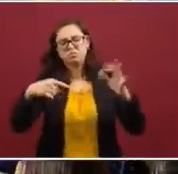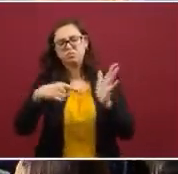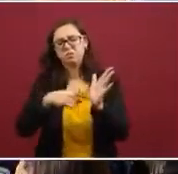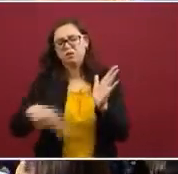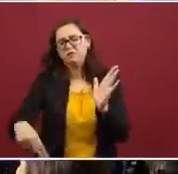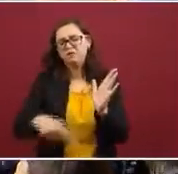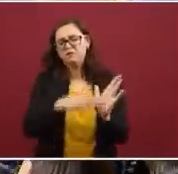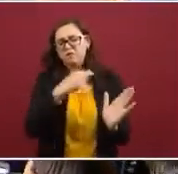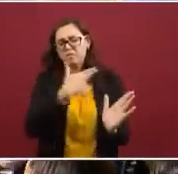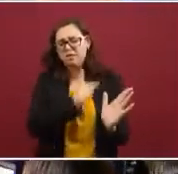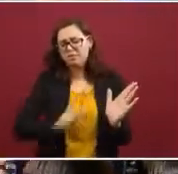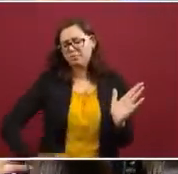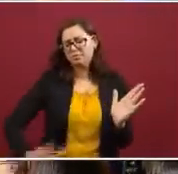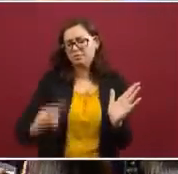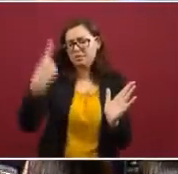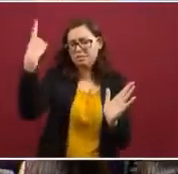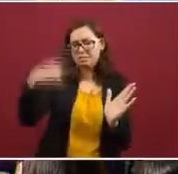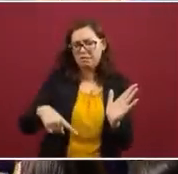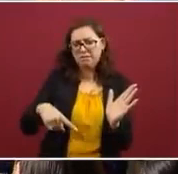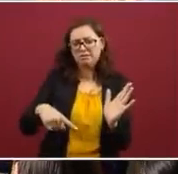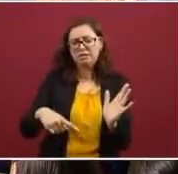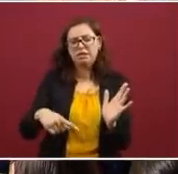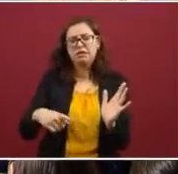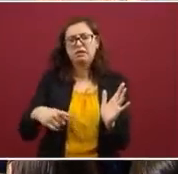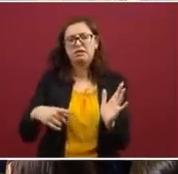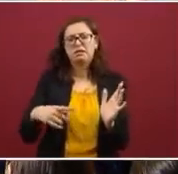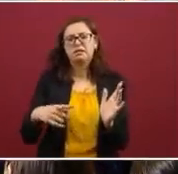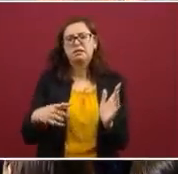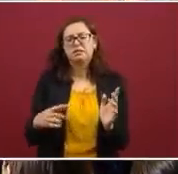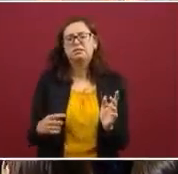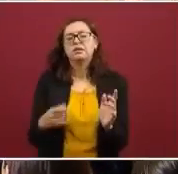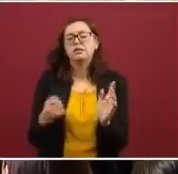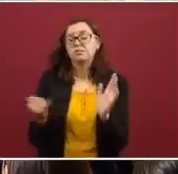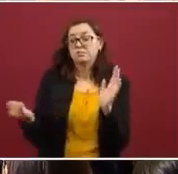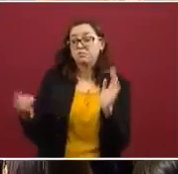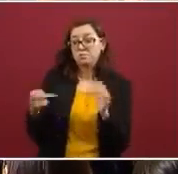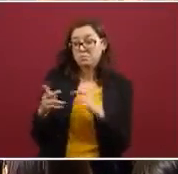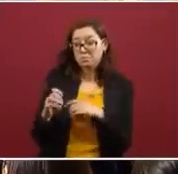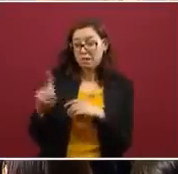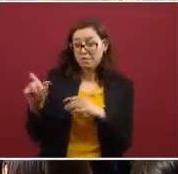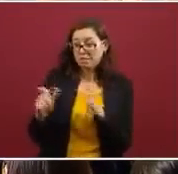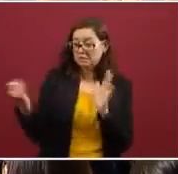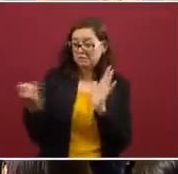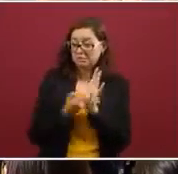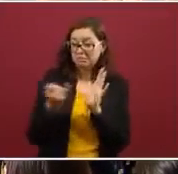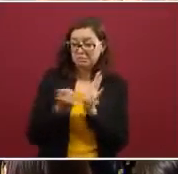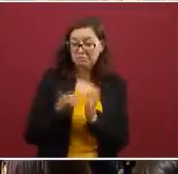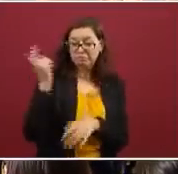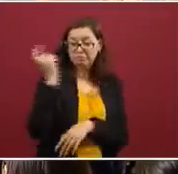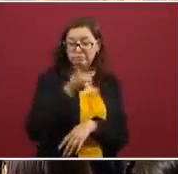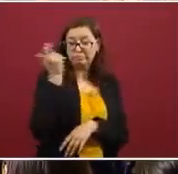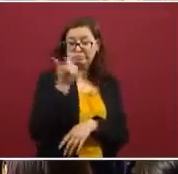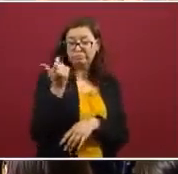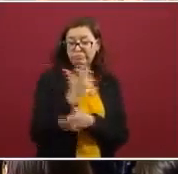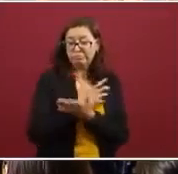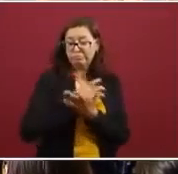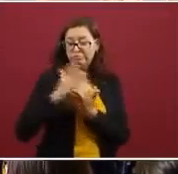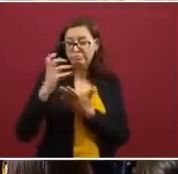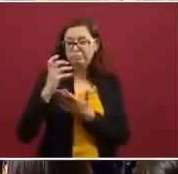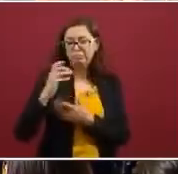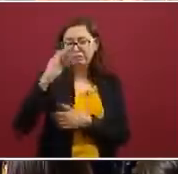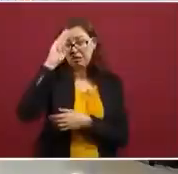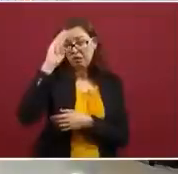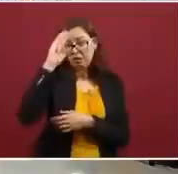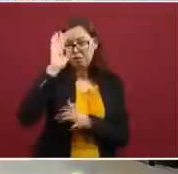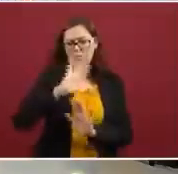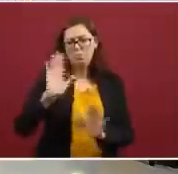presidencial para reducir la carga fiscal que tiene Petróleos Mexicanos. En síntesis, decía